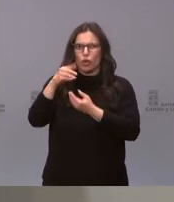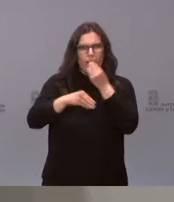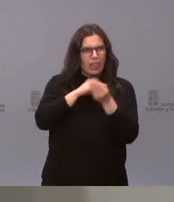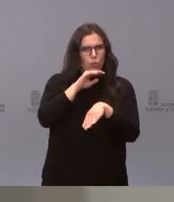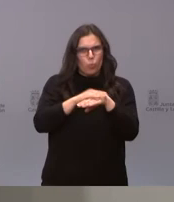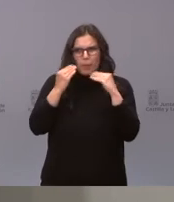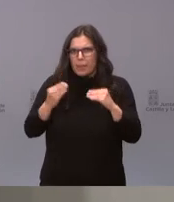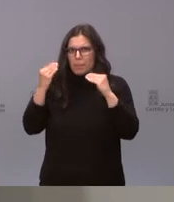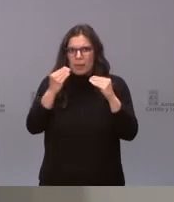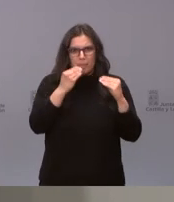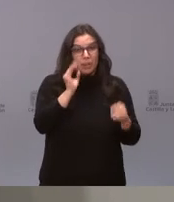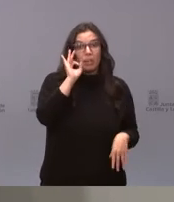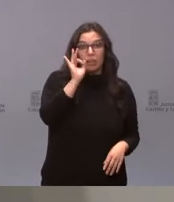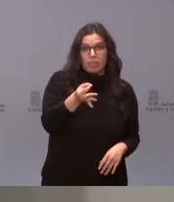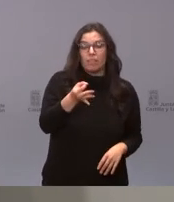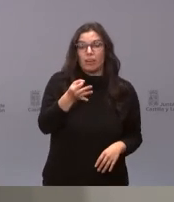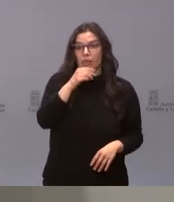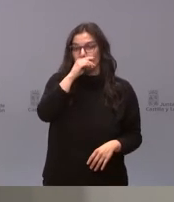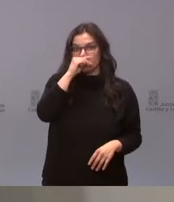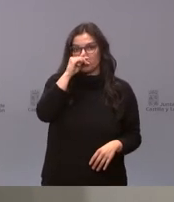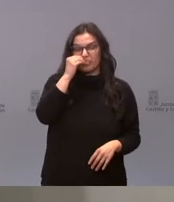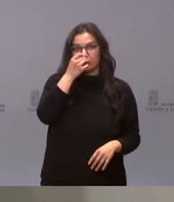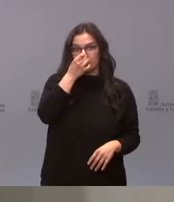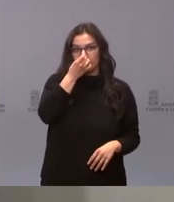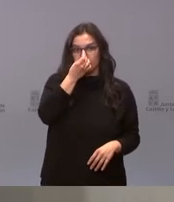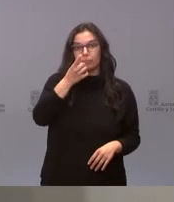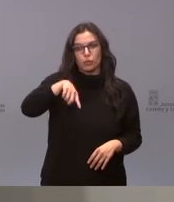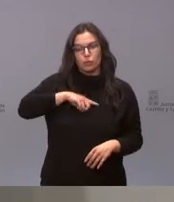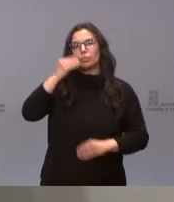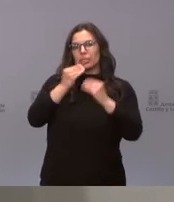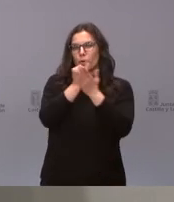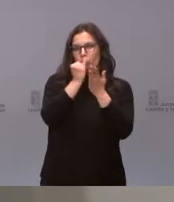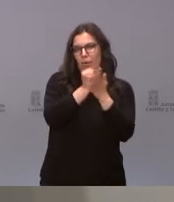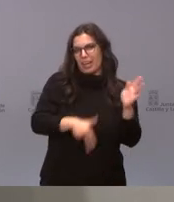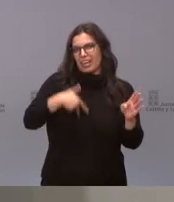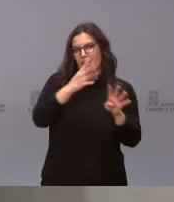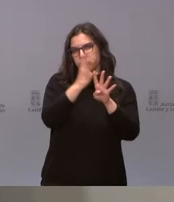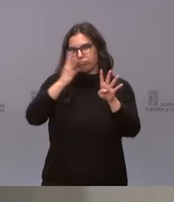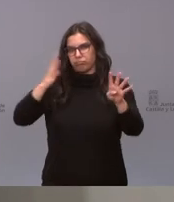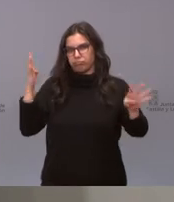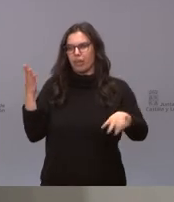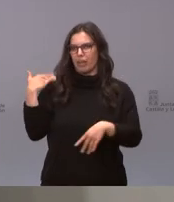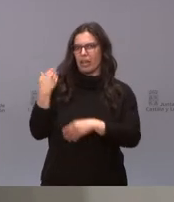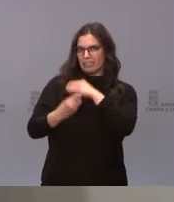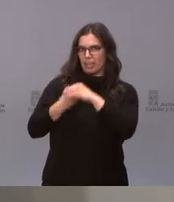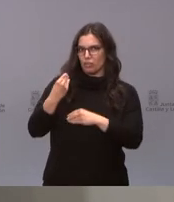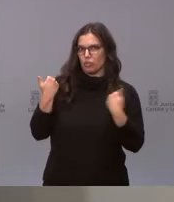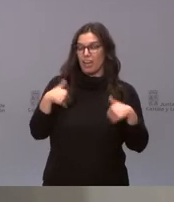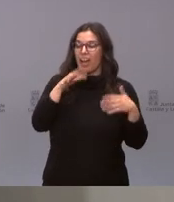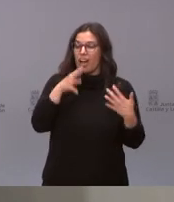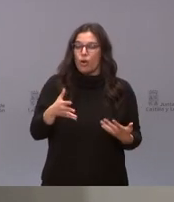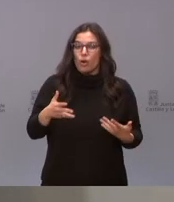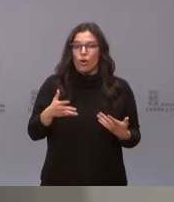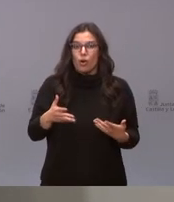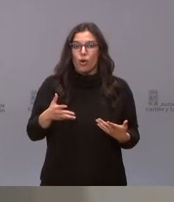sí que es verdad que nos planteamos escriba dos hicimos un cribado masivo en su en su momento ahora mismo no está en